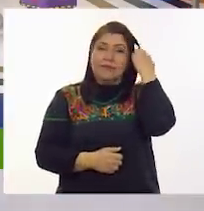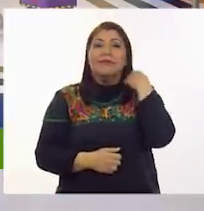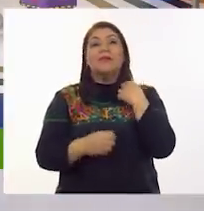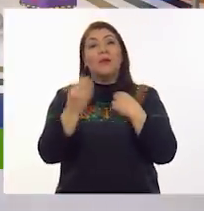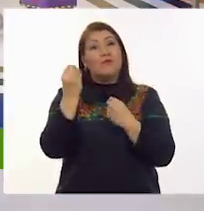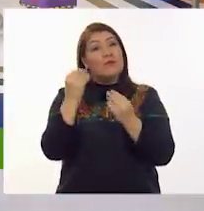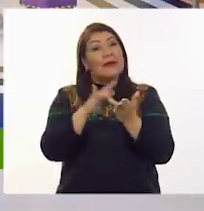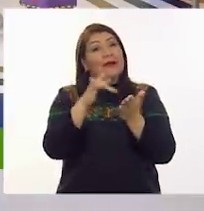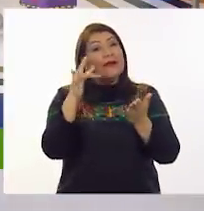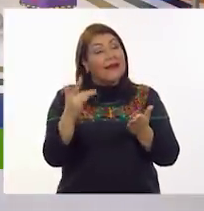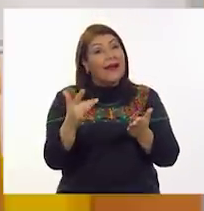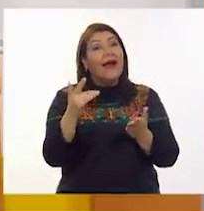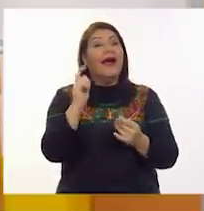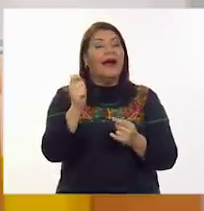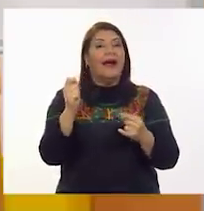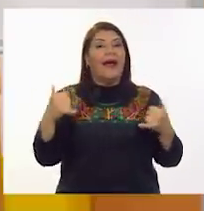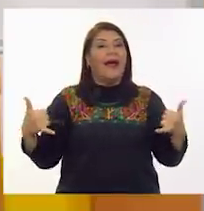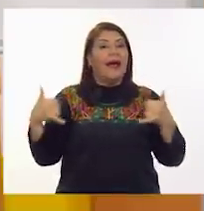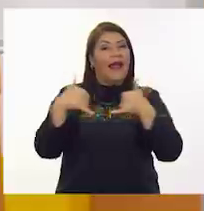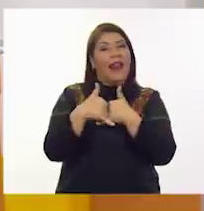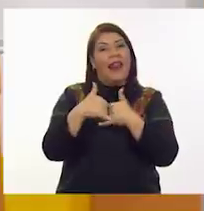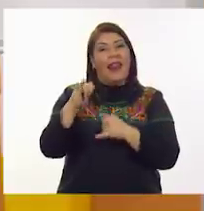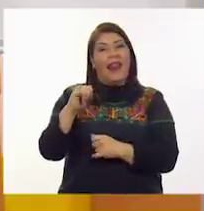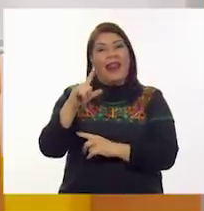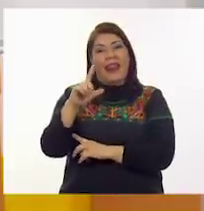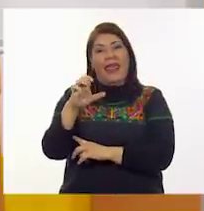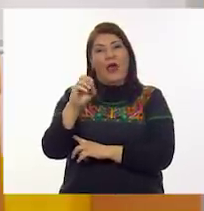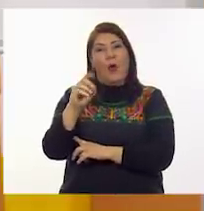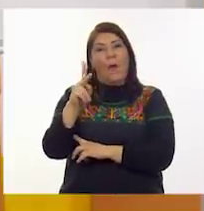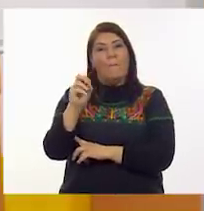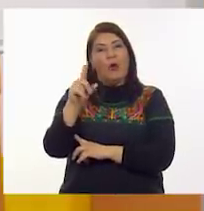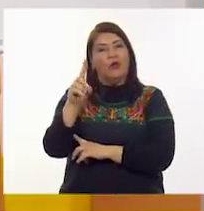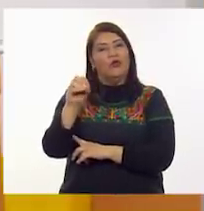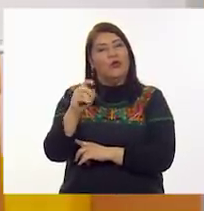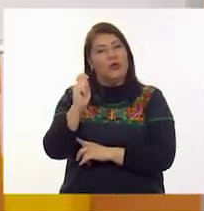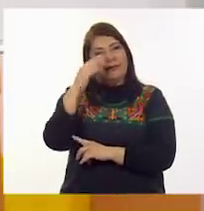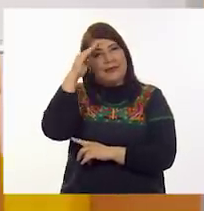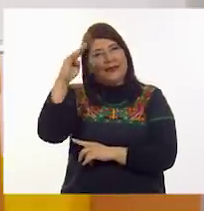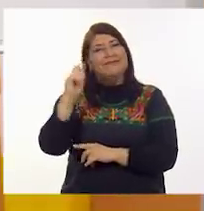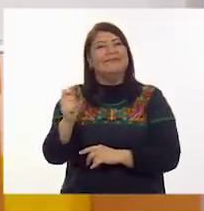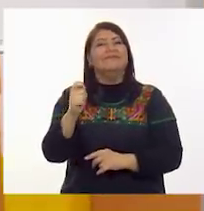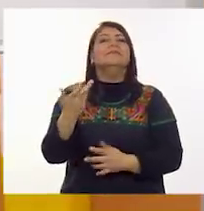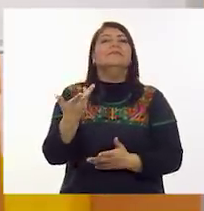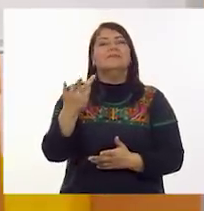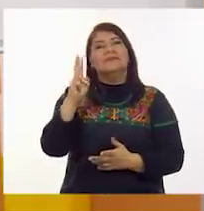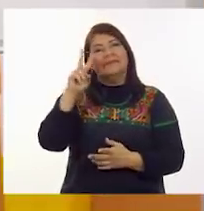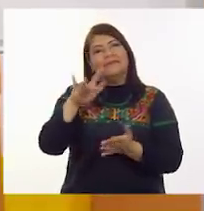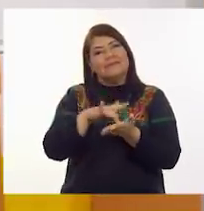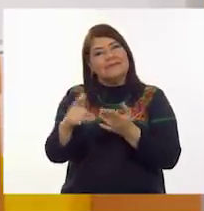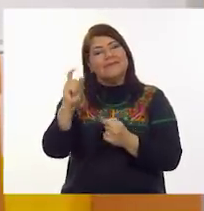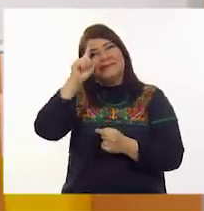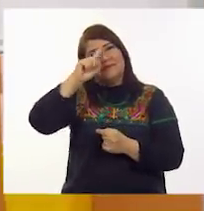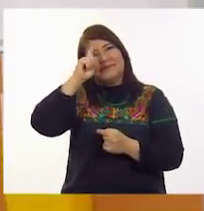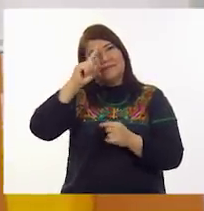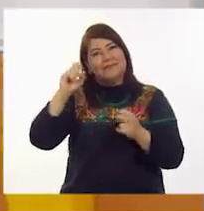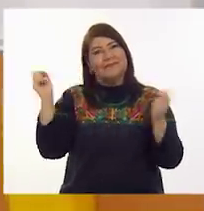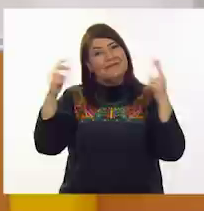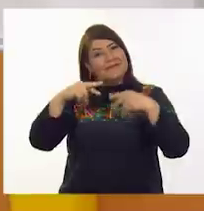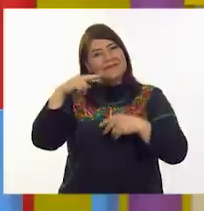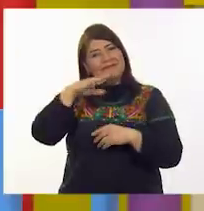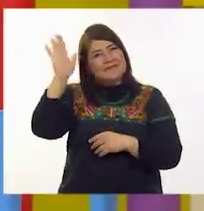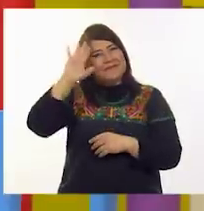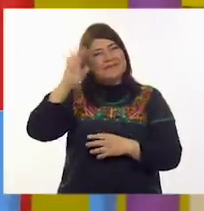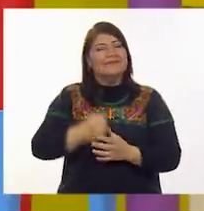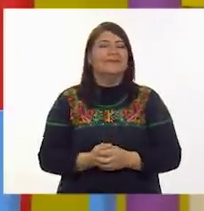Muchas gracias por su llamada, don Leopoldo. Gracias por ese maravilloso consejo. ¡Adiós! Bueno,